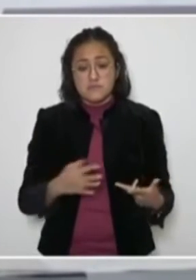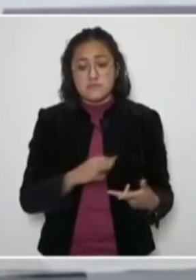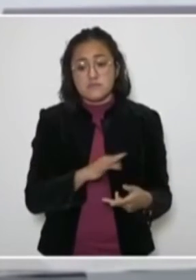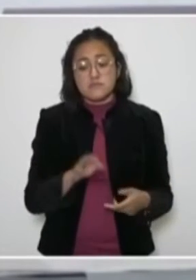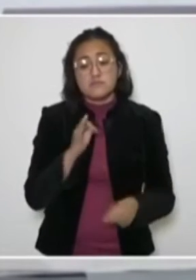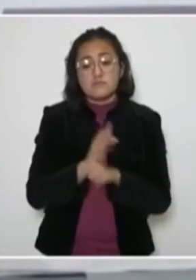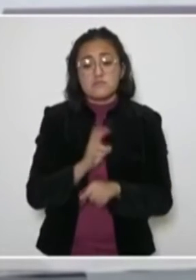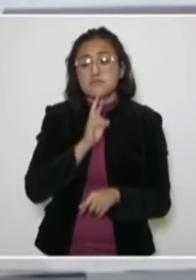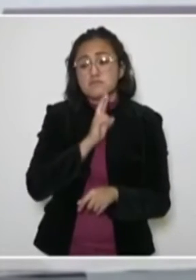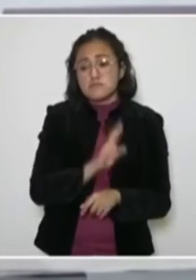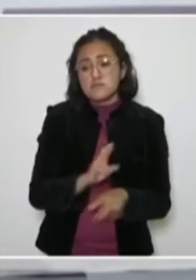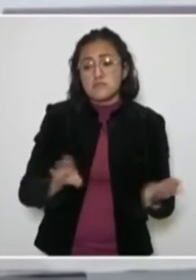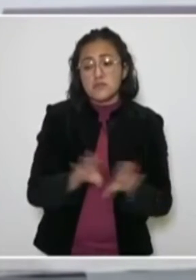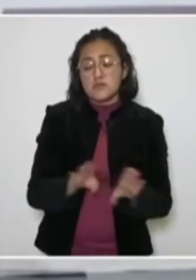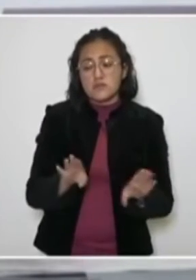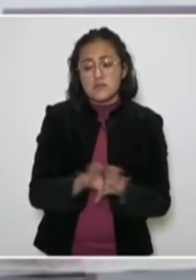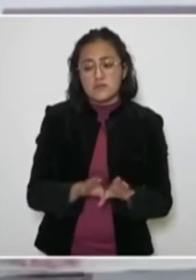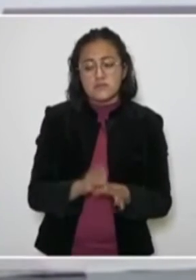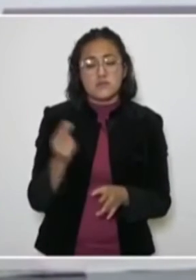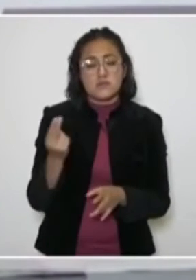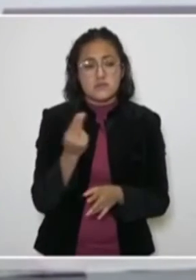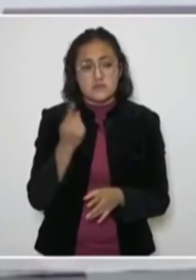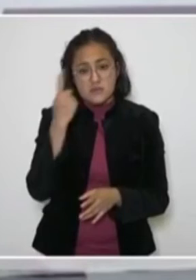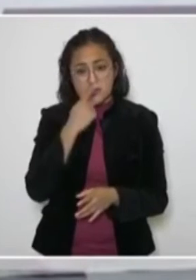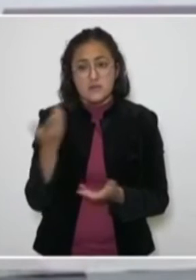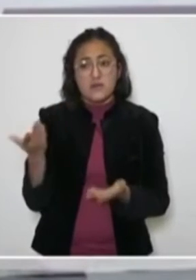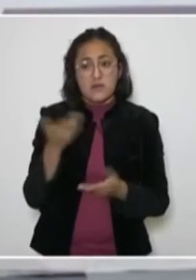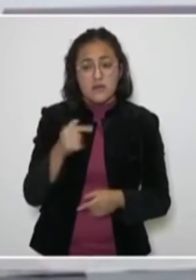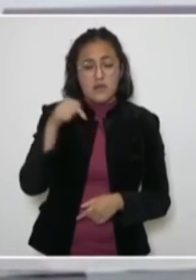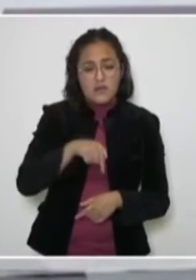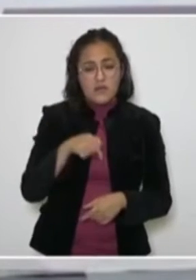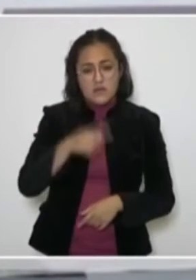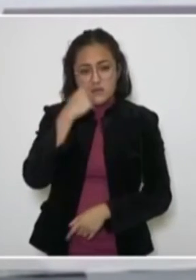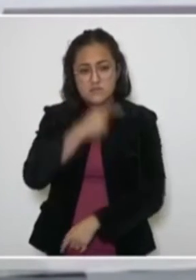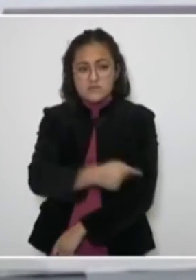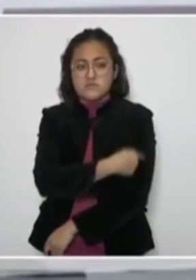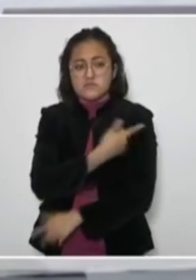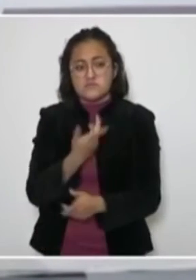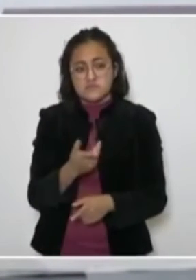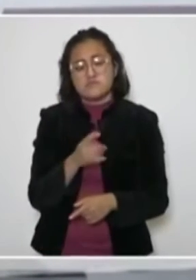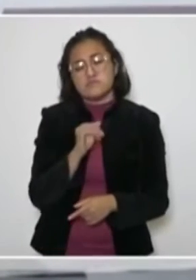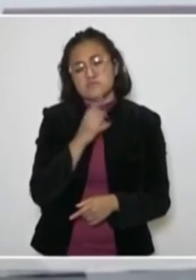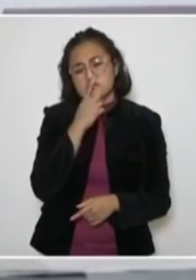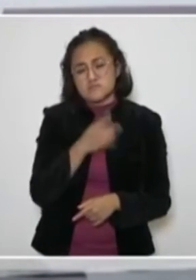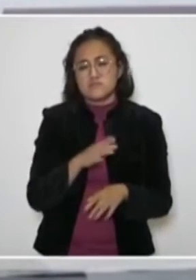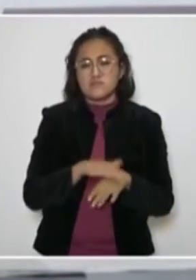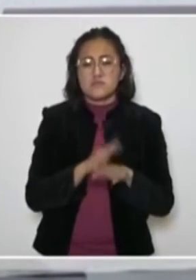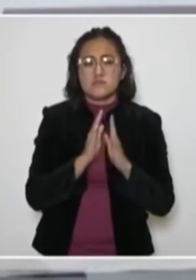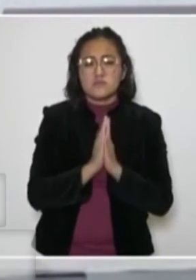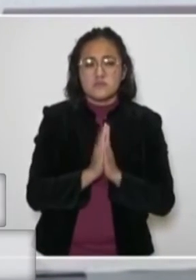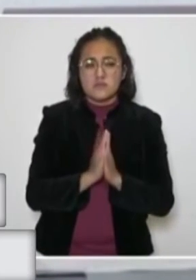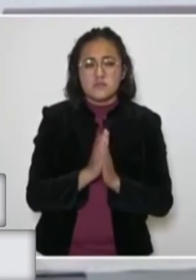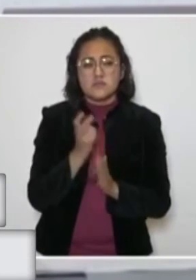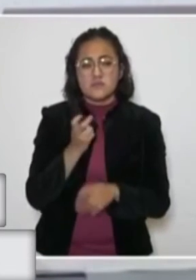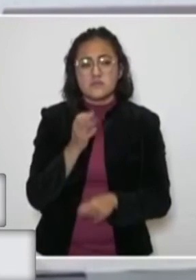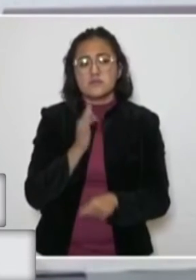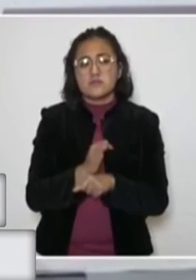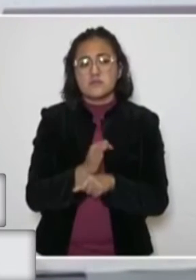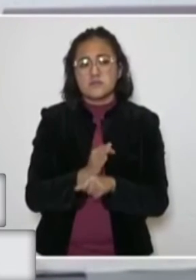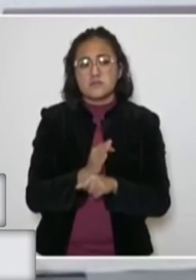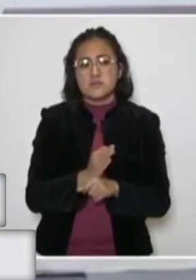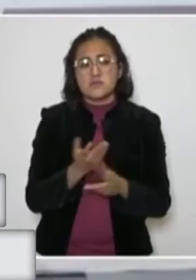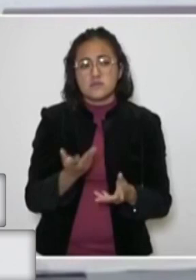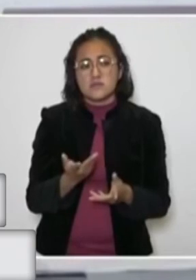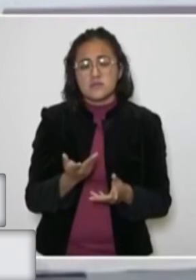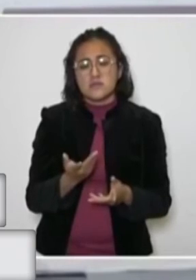y respondiera a la necesidad de ponerse el biológico y sin mencionar que esta dependencia es una dependencia